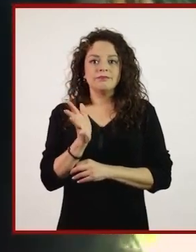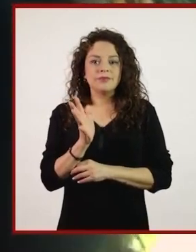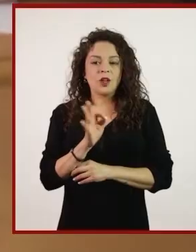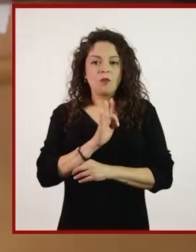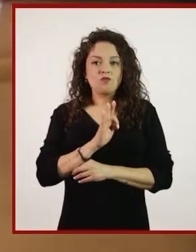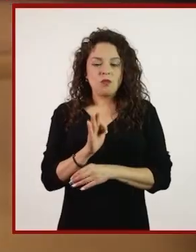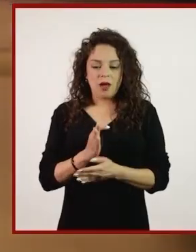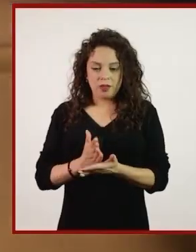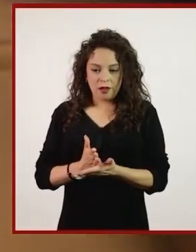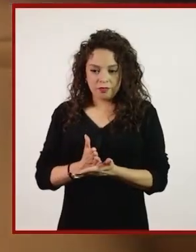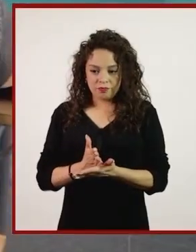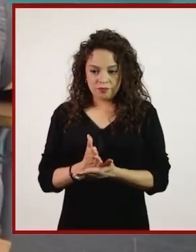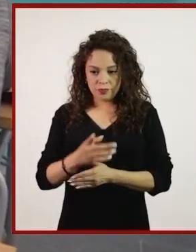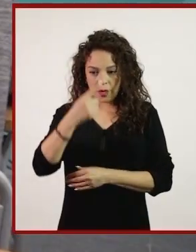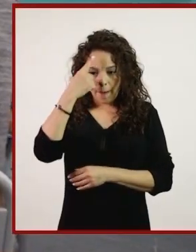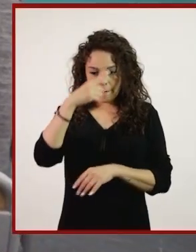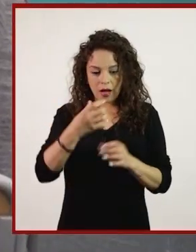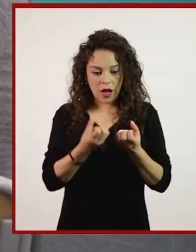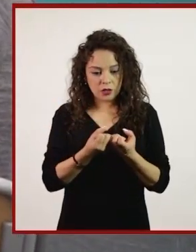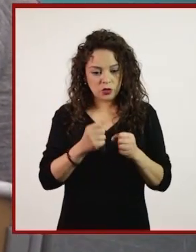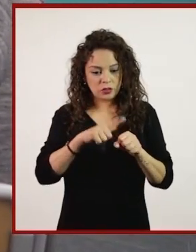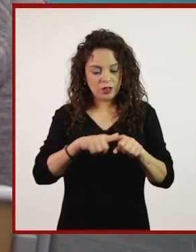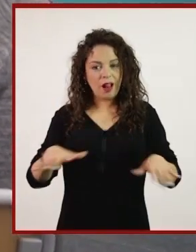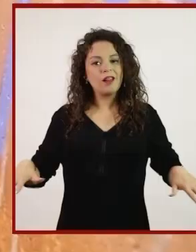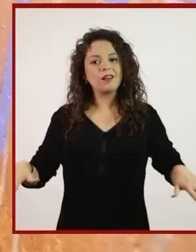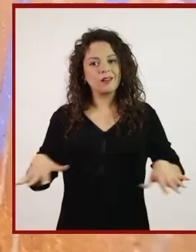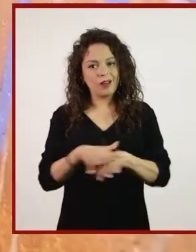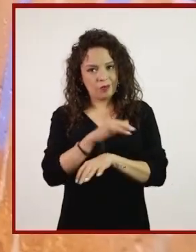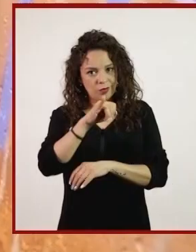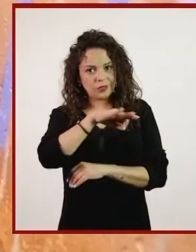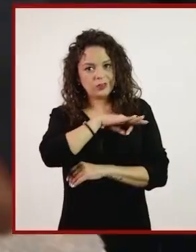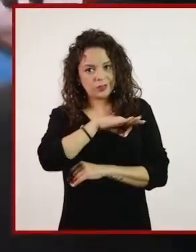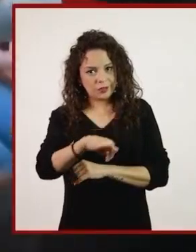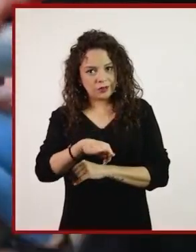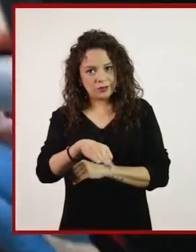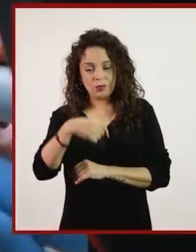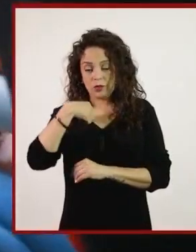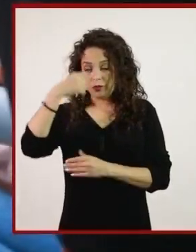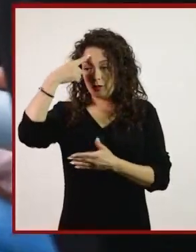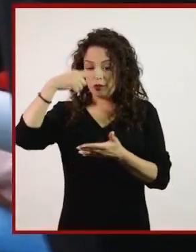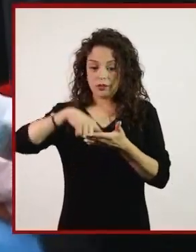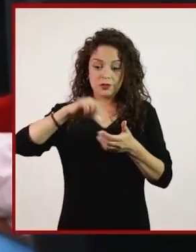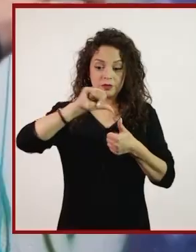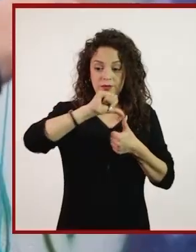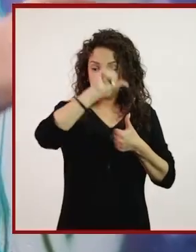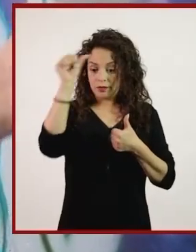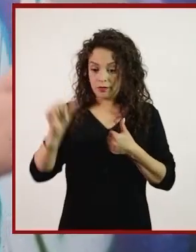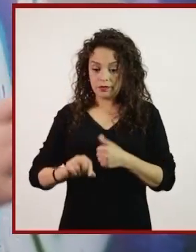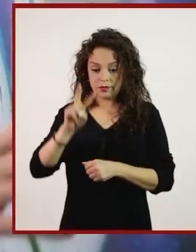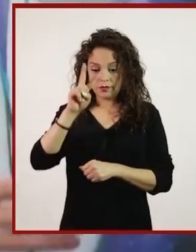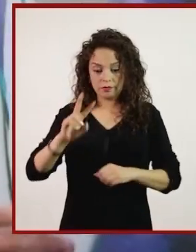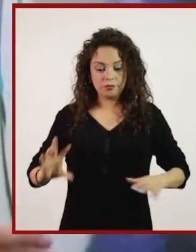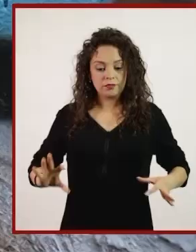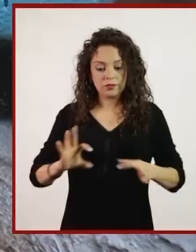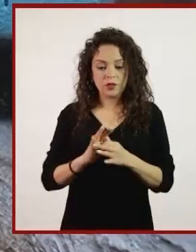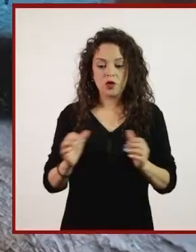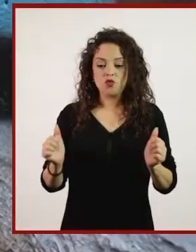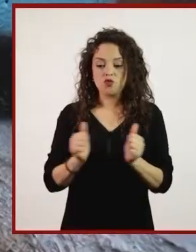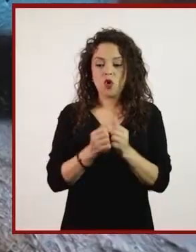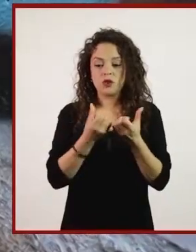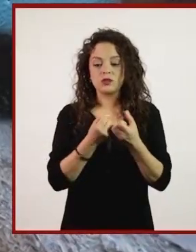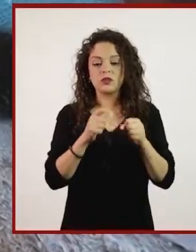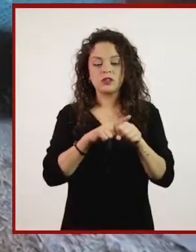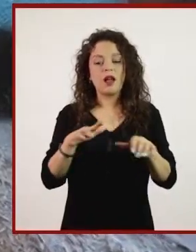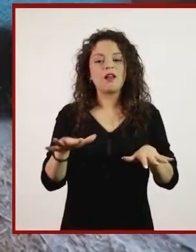en un camino, ¿no? para llevar al cambio social. Para mí, o sea, yo creo que el arte está